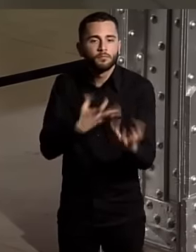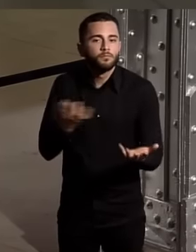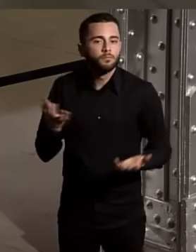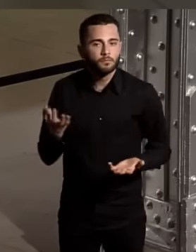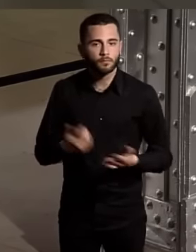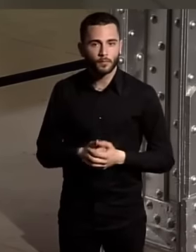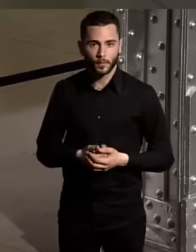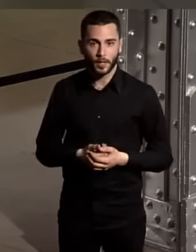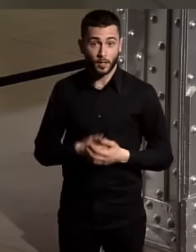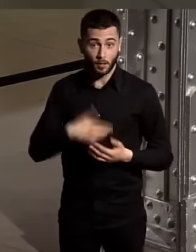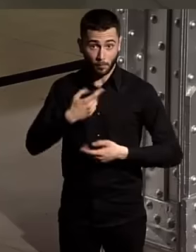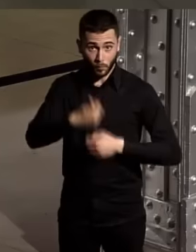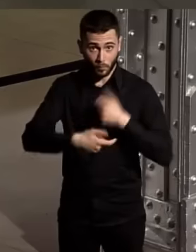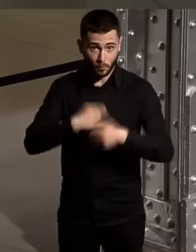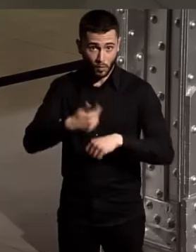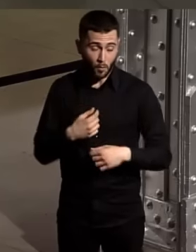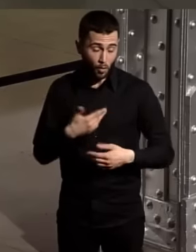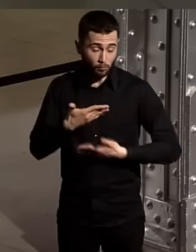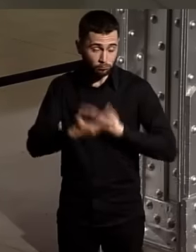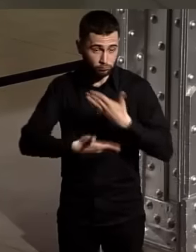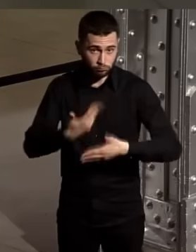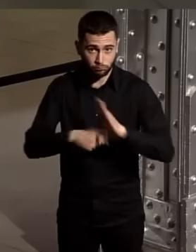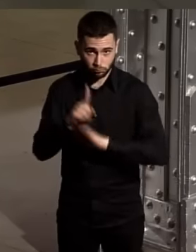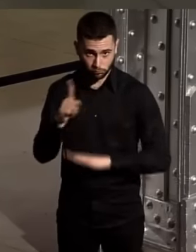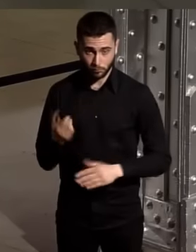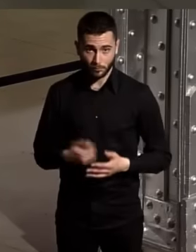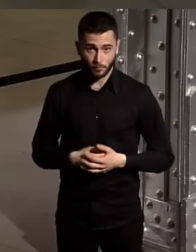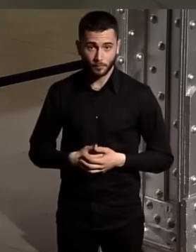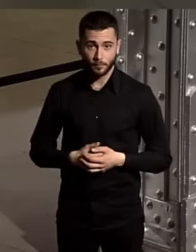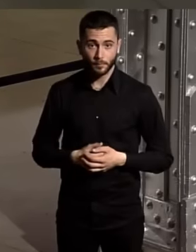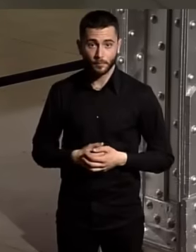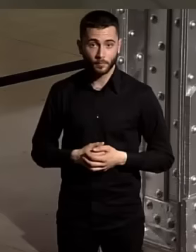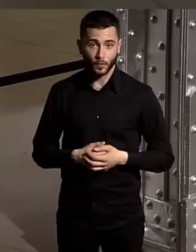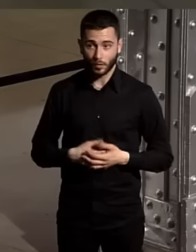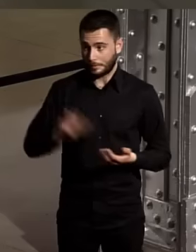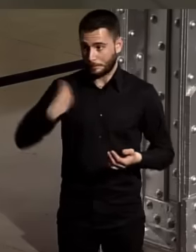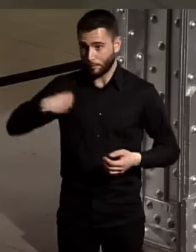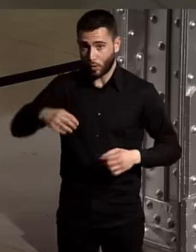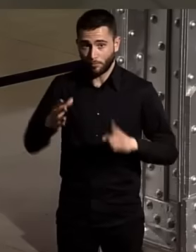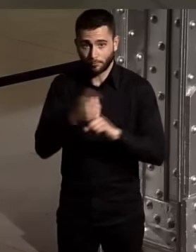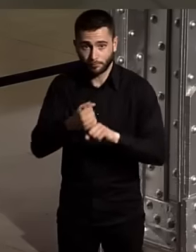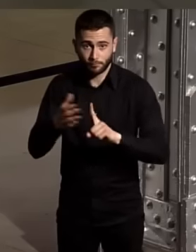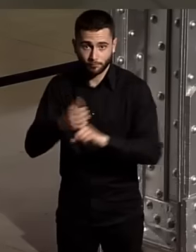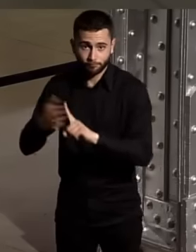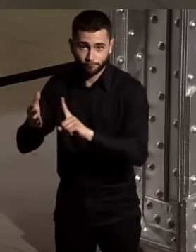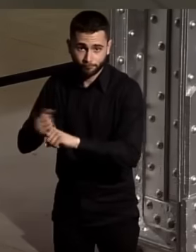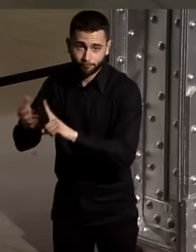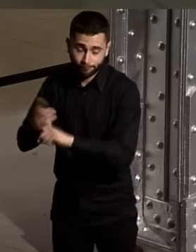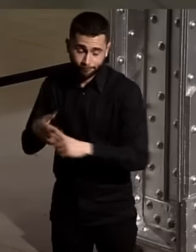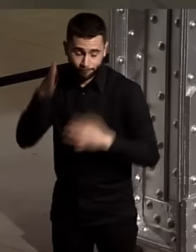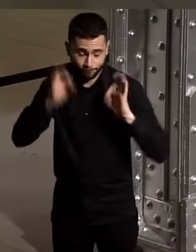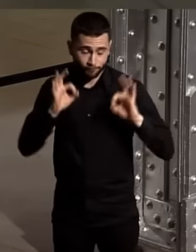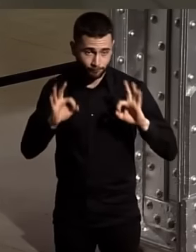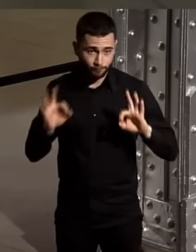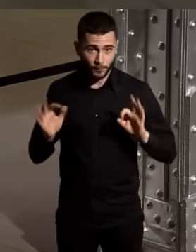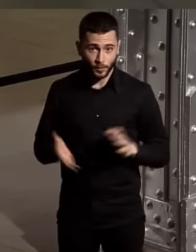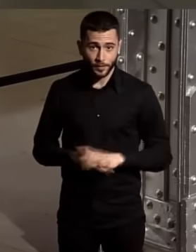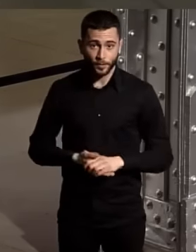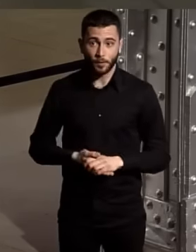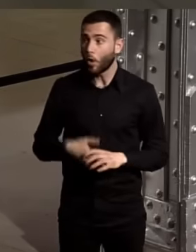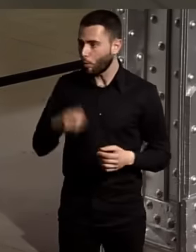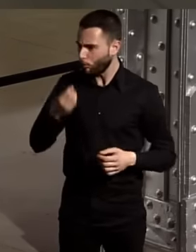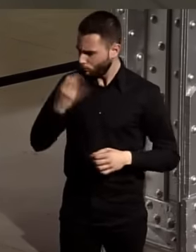Y así vamos desarrollando las líneas entonces eh encontraremos más de lo mismo como Es lógico en los sitios donde hamos encontrado bast bien lo que